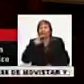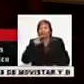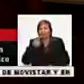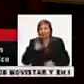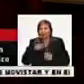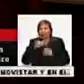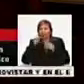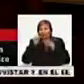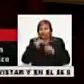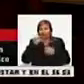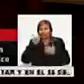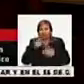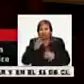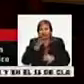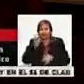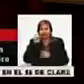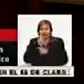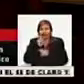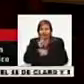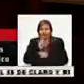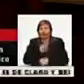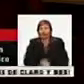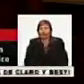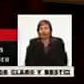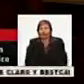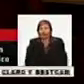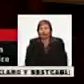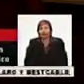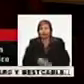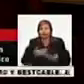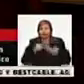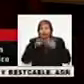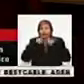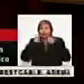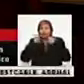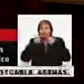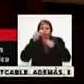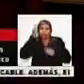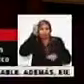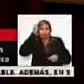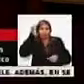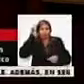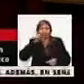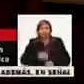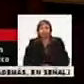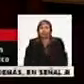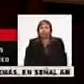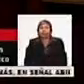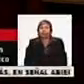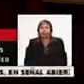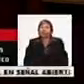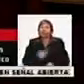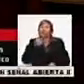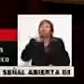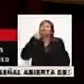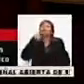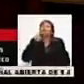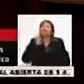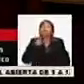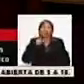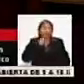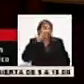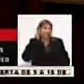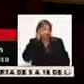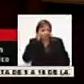Revolucionaria Americana, ya enseñaba, ya transmitía esos conocimientos. De ahí que él decía, el que